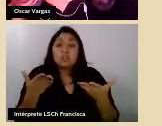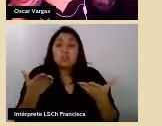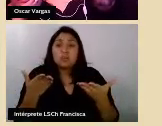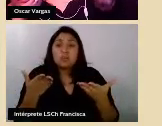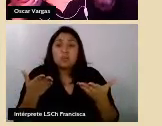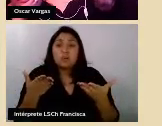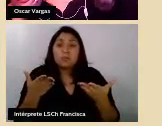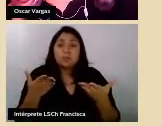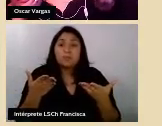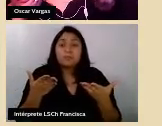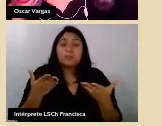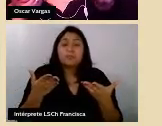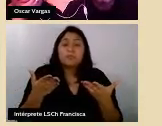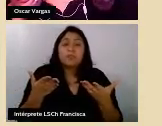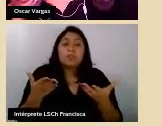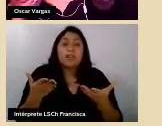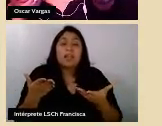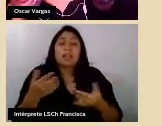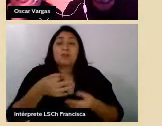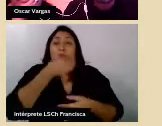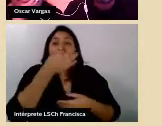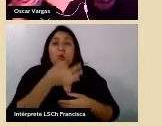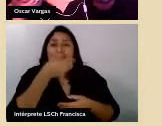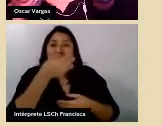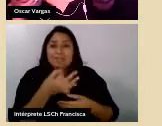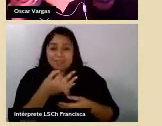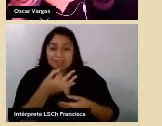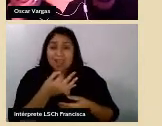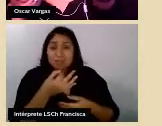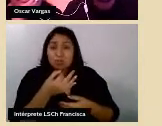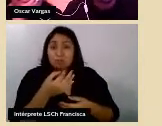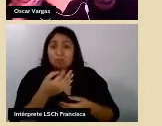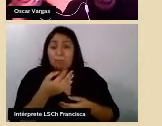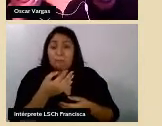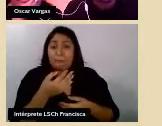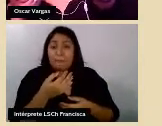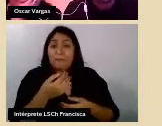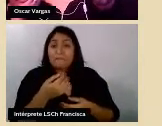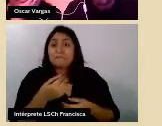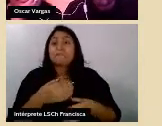y los comentarios que hemos recibido ha sido bastante